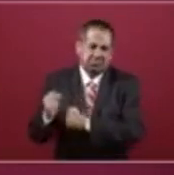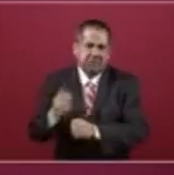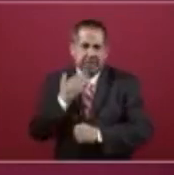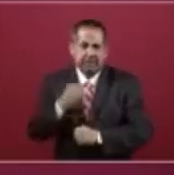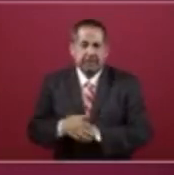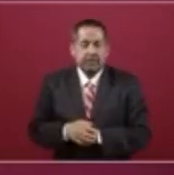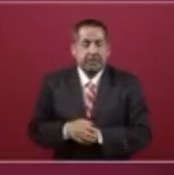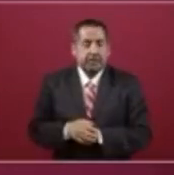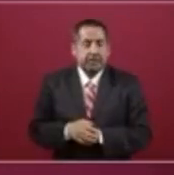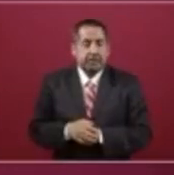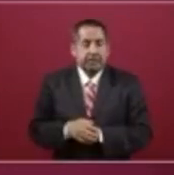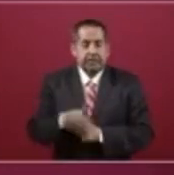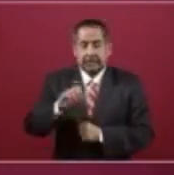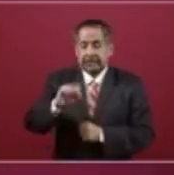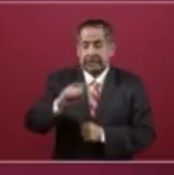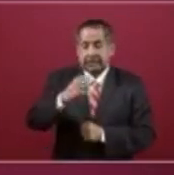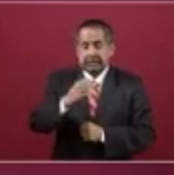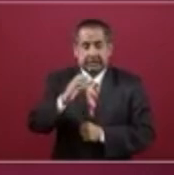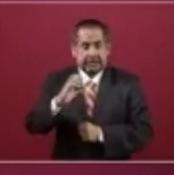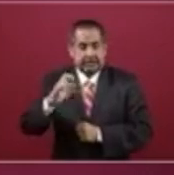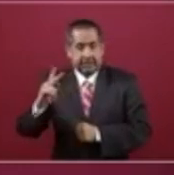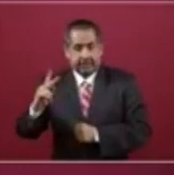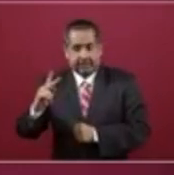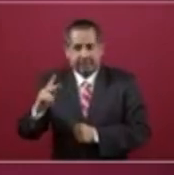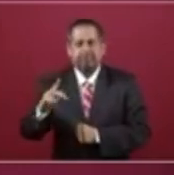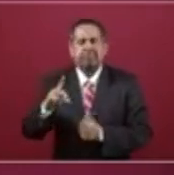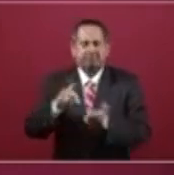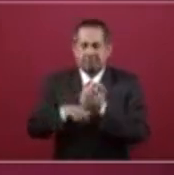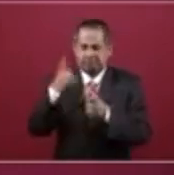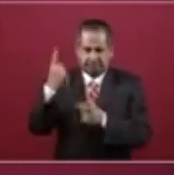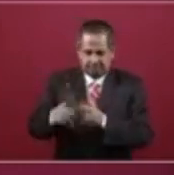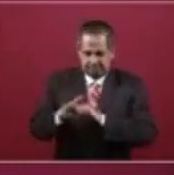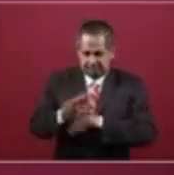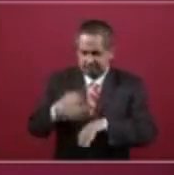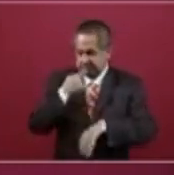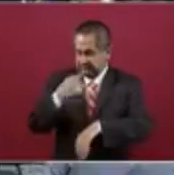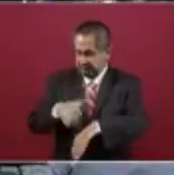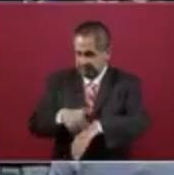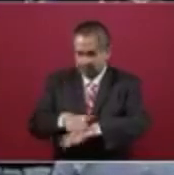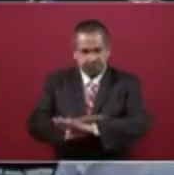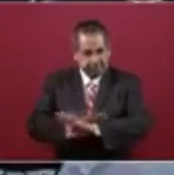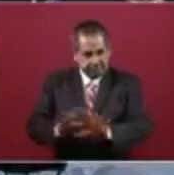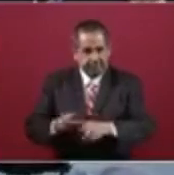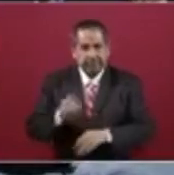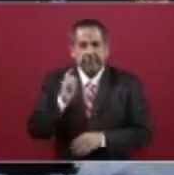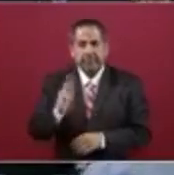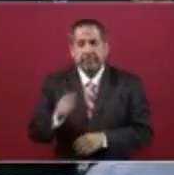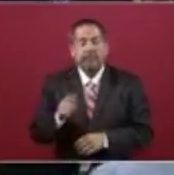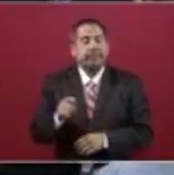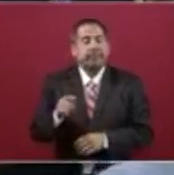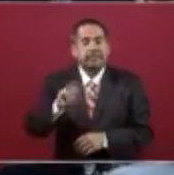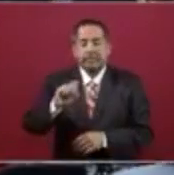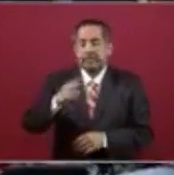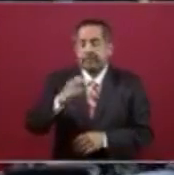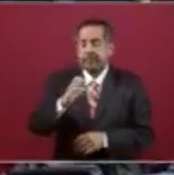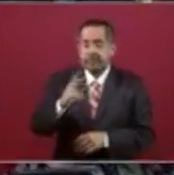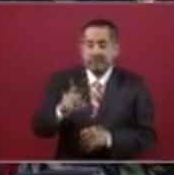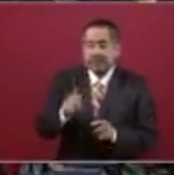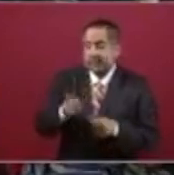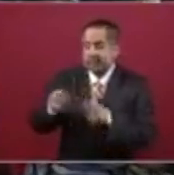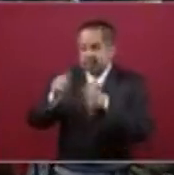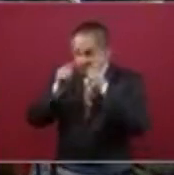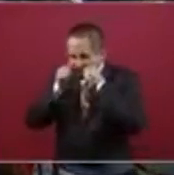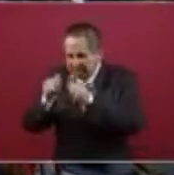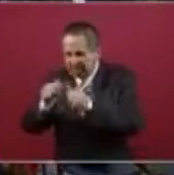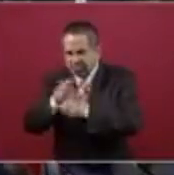La Secretaría de Hacienda tiene instrucciones de darle